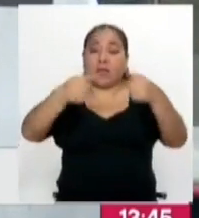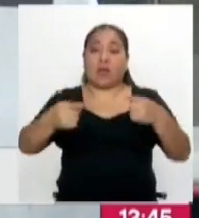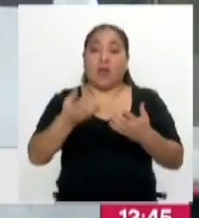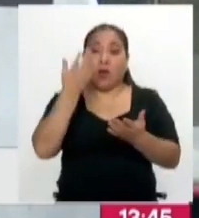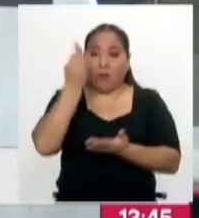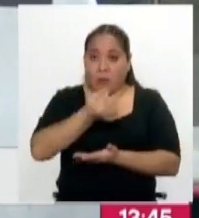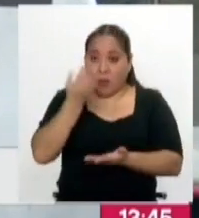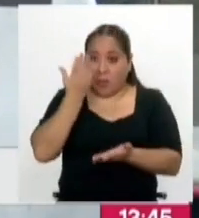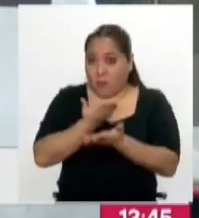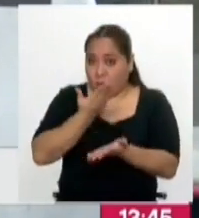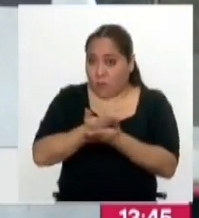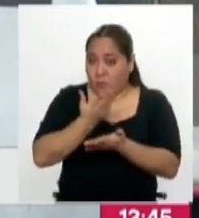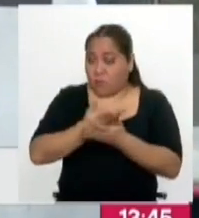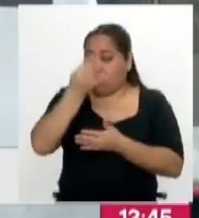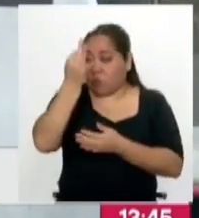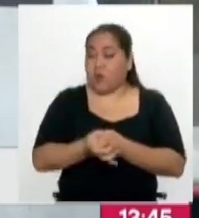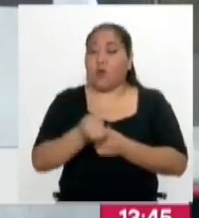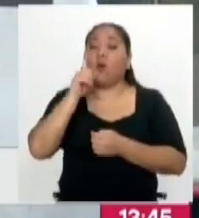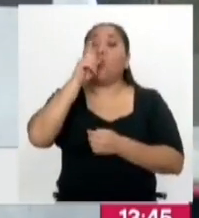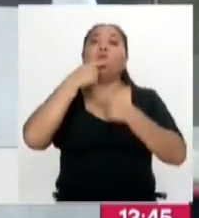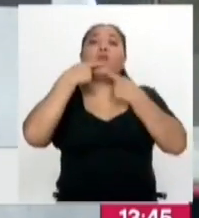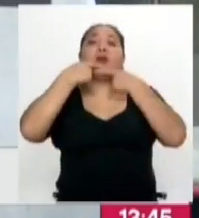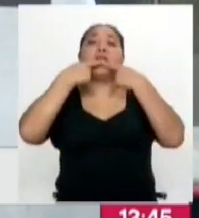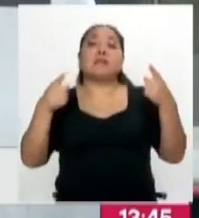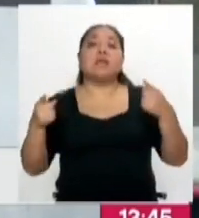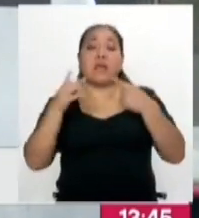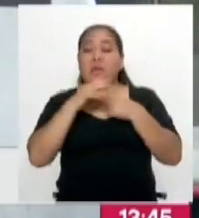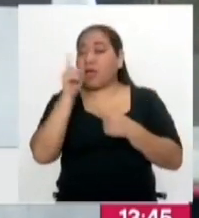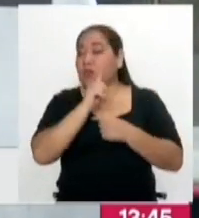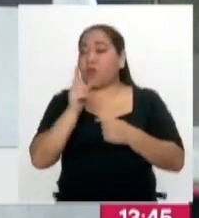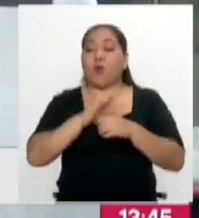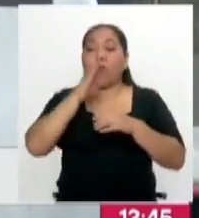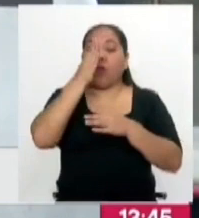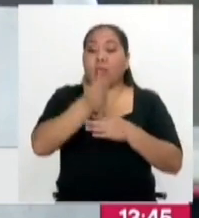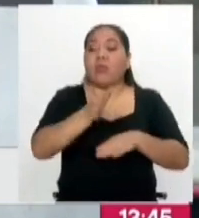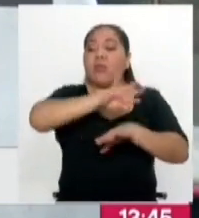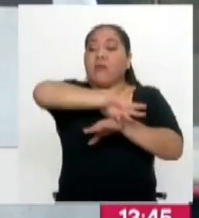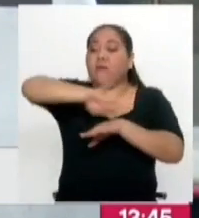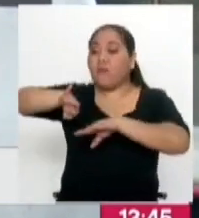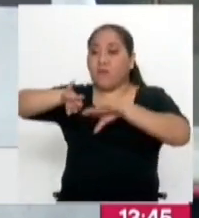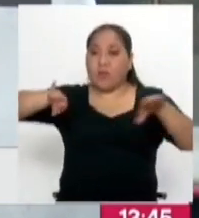válido. Un mensaje que no divida más al país.